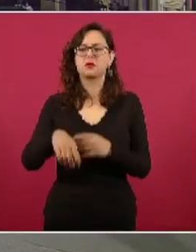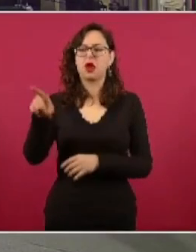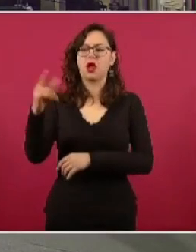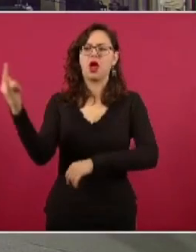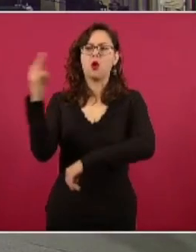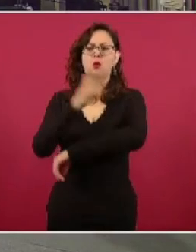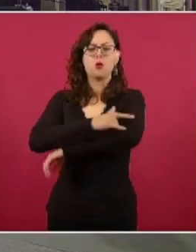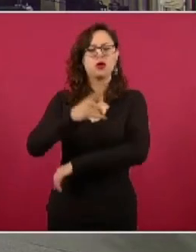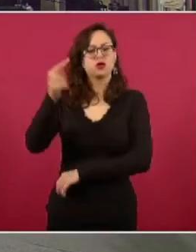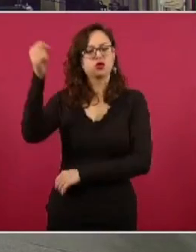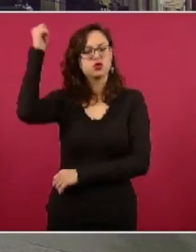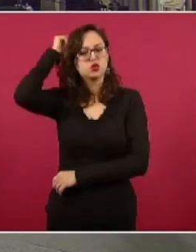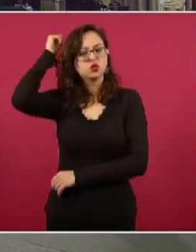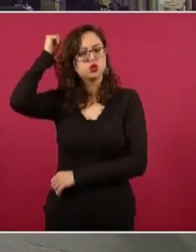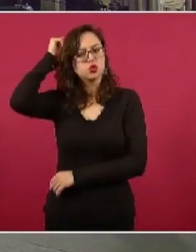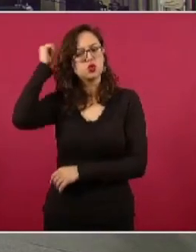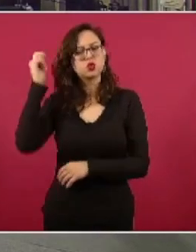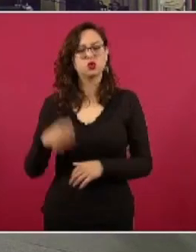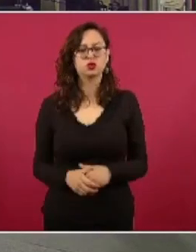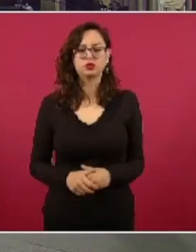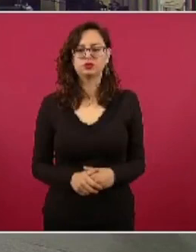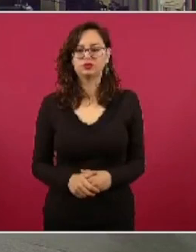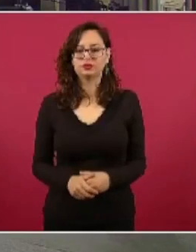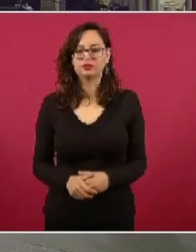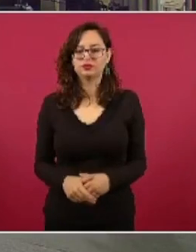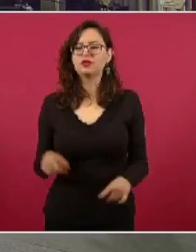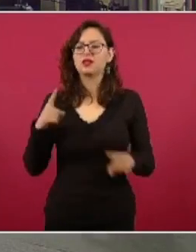ya le habían entregado una pista